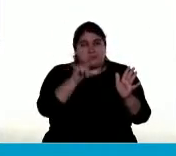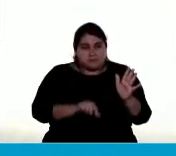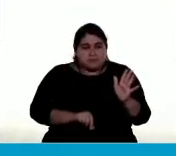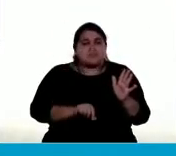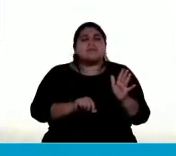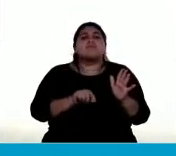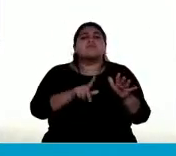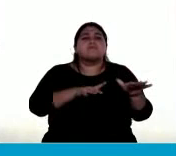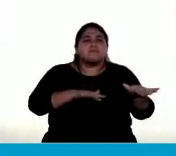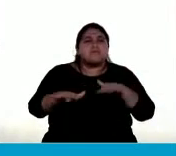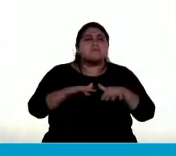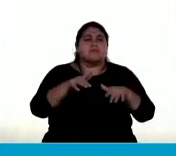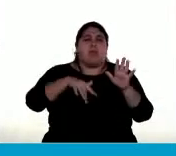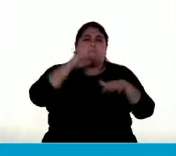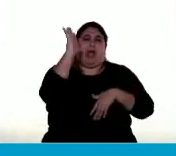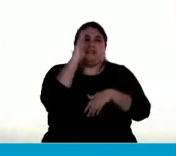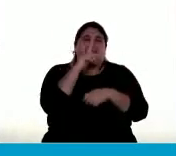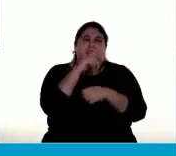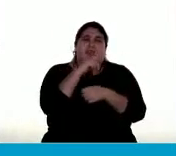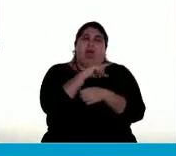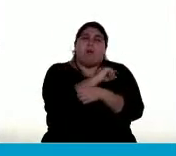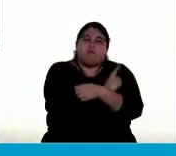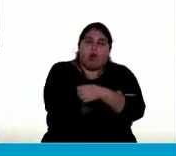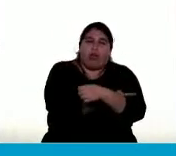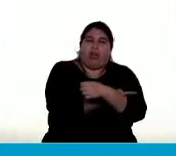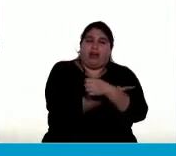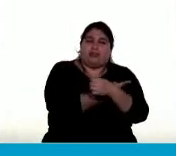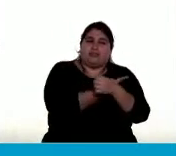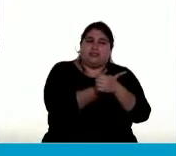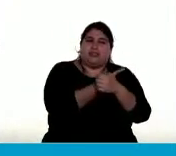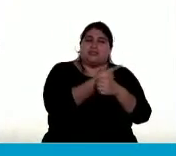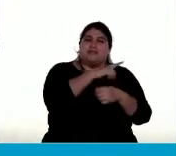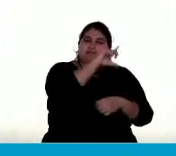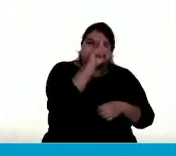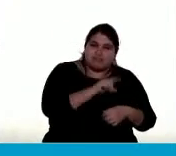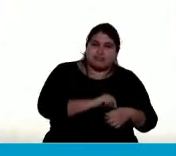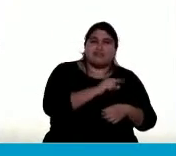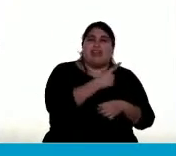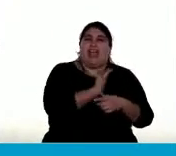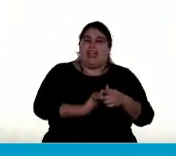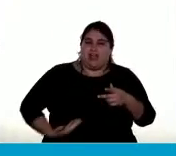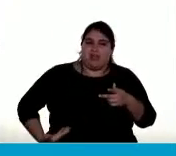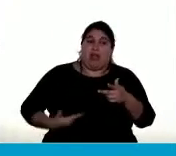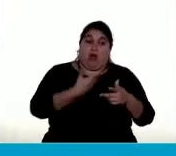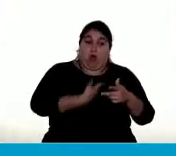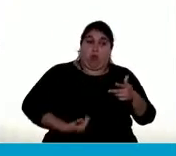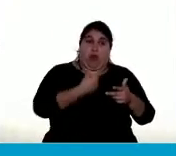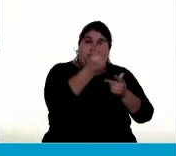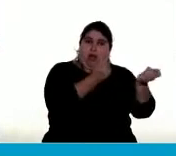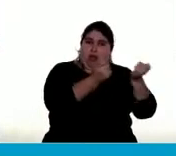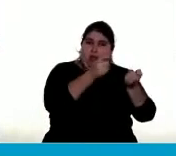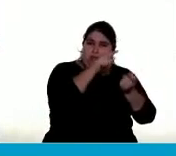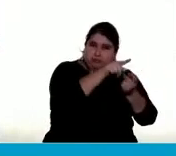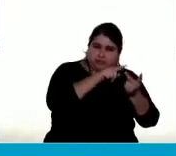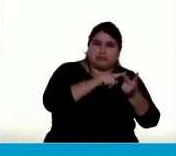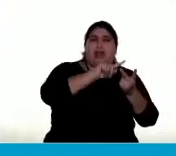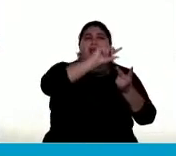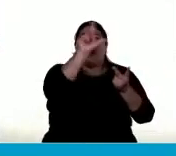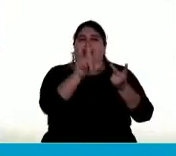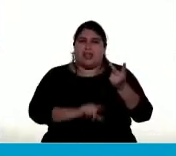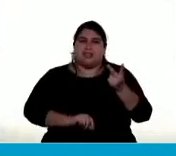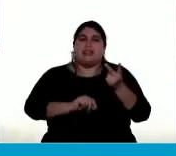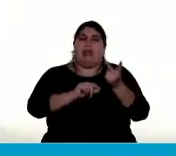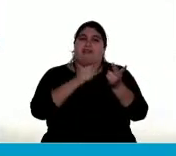funciona con los tres poderes de Estado. El poder ejecutivo que administra, el poder legislativo que